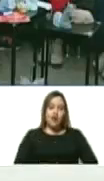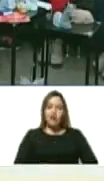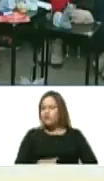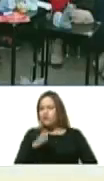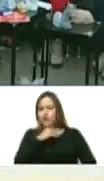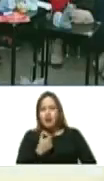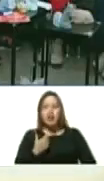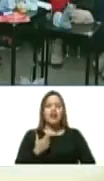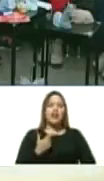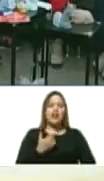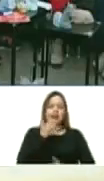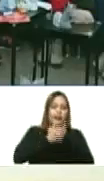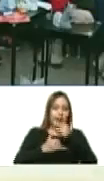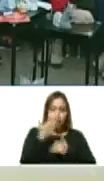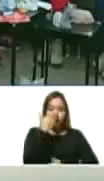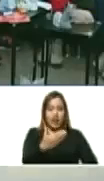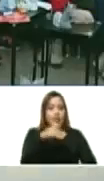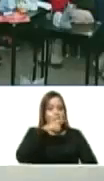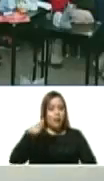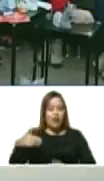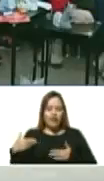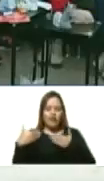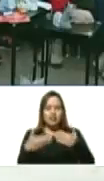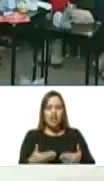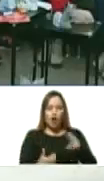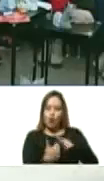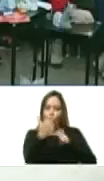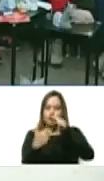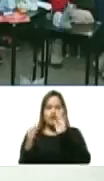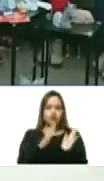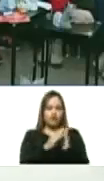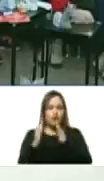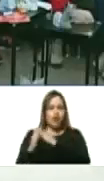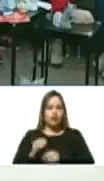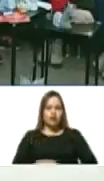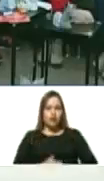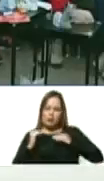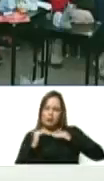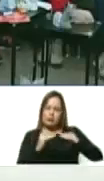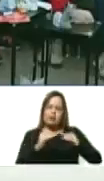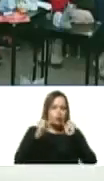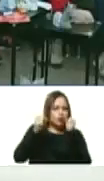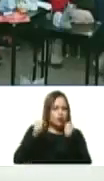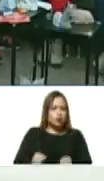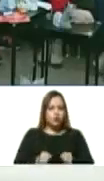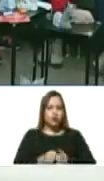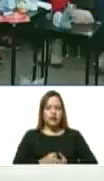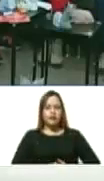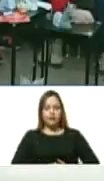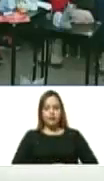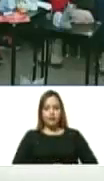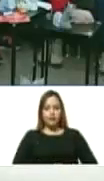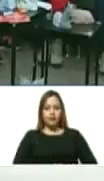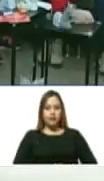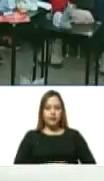nuestro pueblo y avanzar en la construcción de vivienda estable, segura.